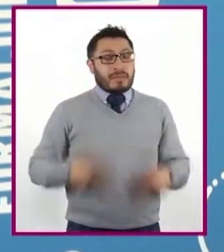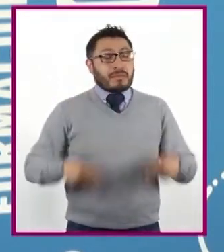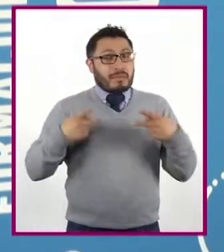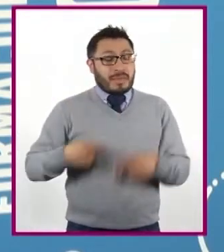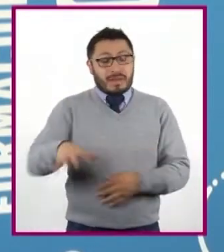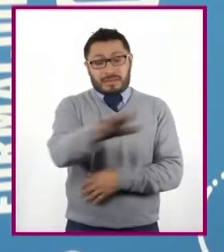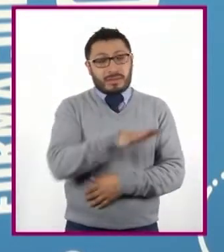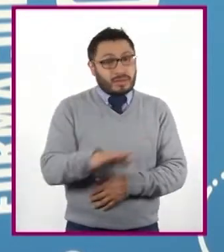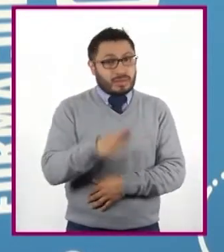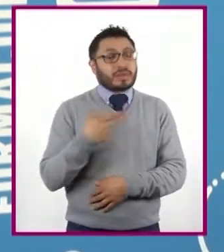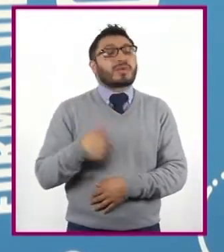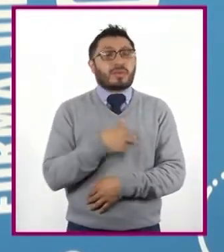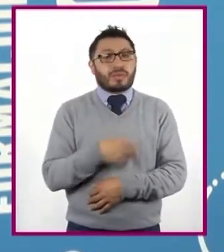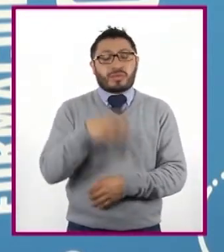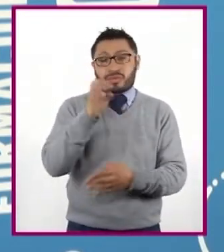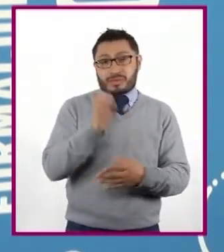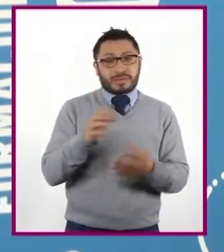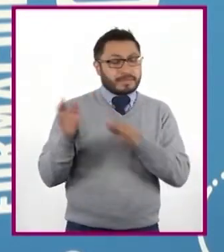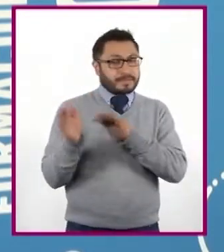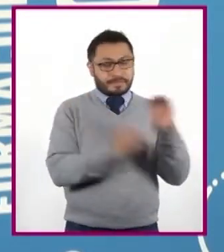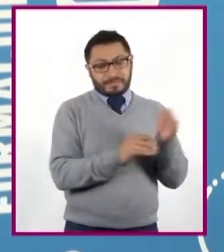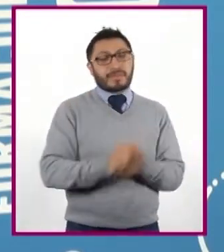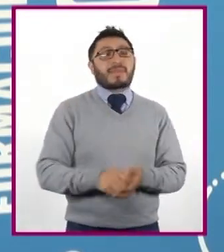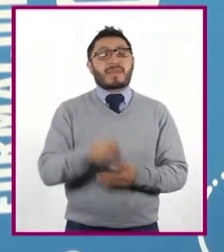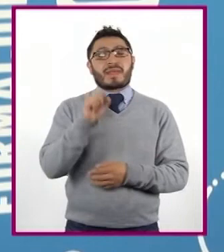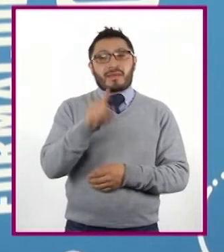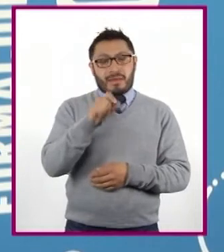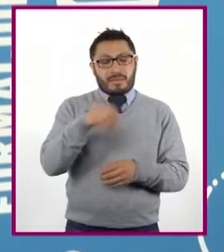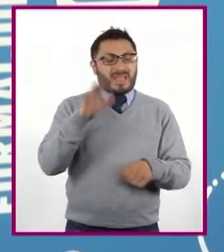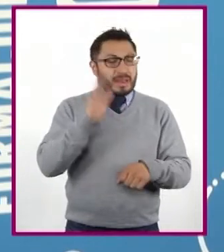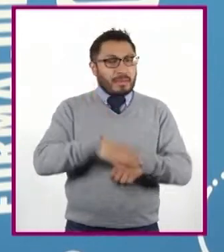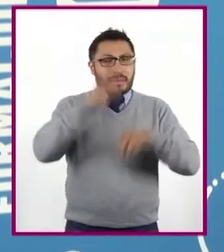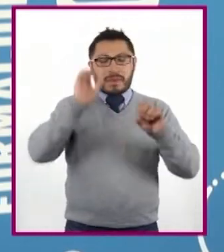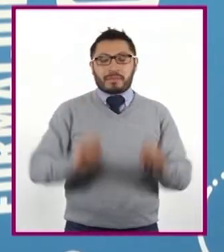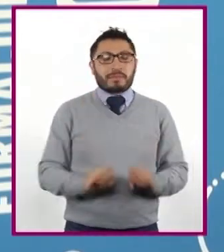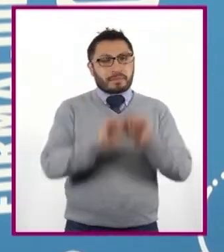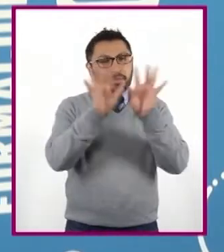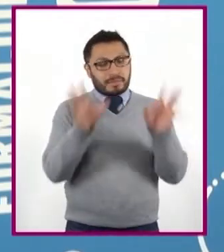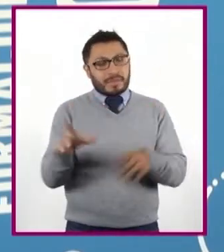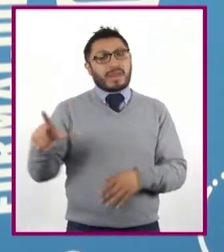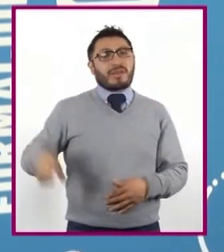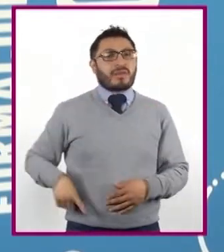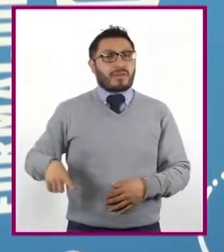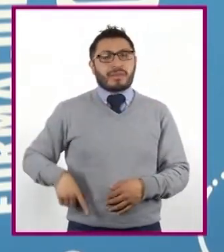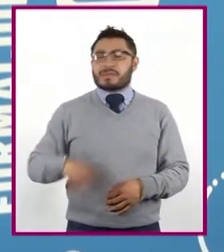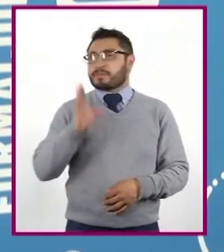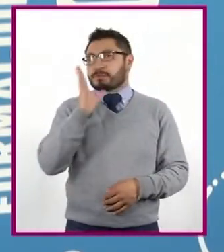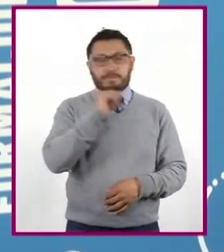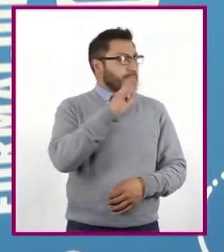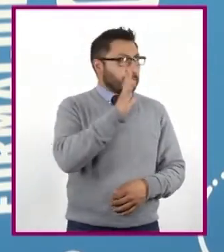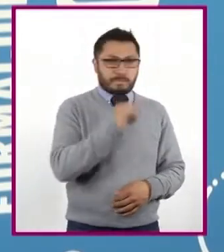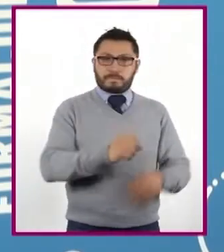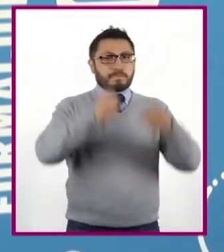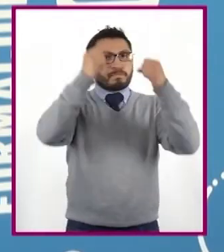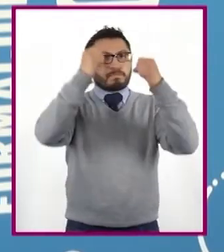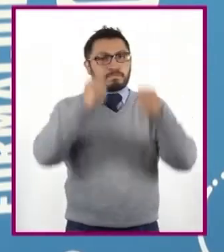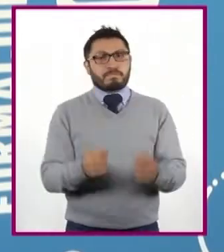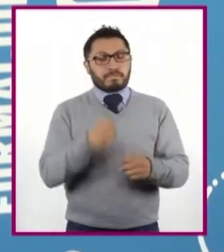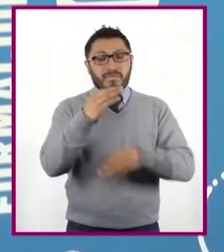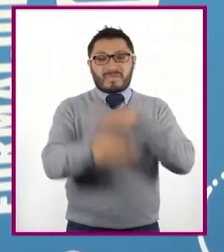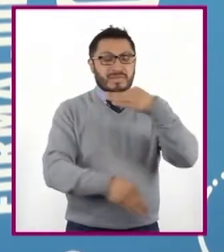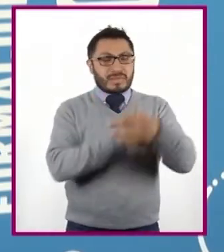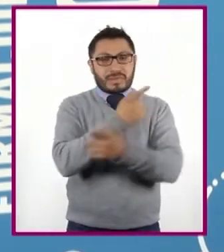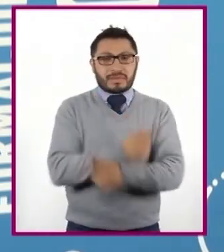ciudadanos. Por otra parte, se ha hecho cada vez más claro que el gobierno no puede garantizar todas